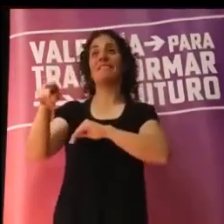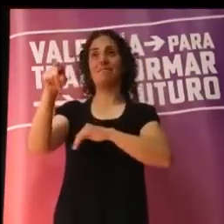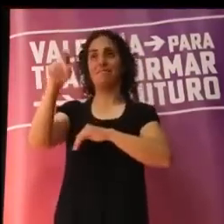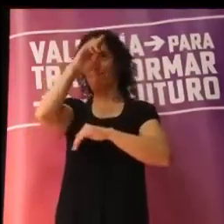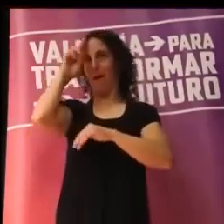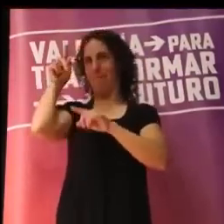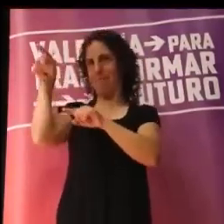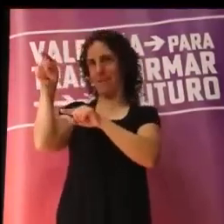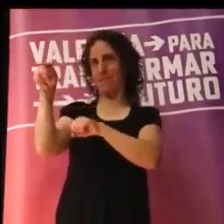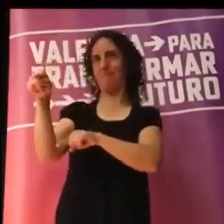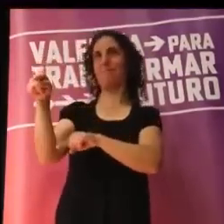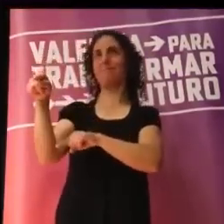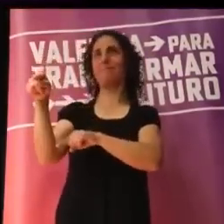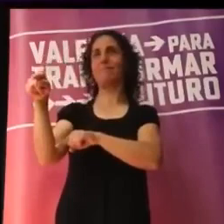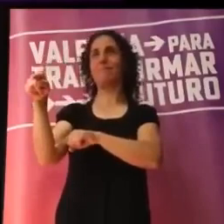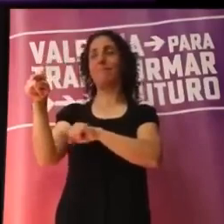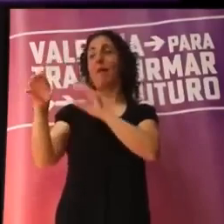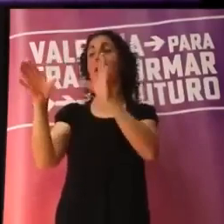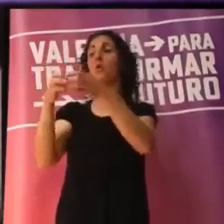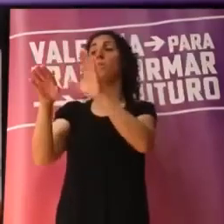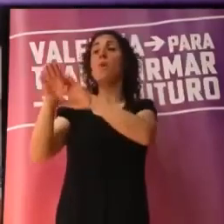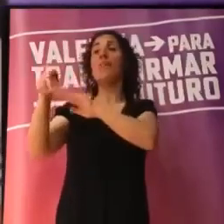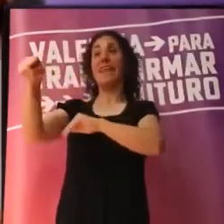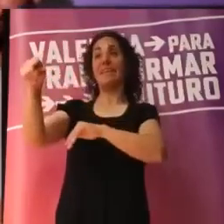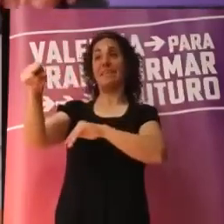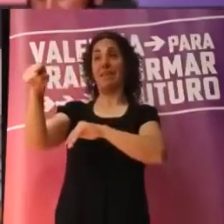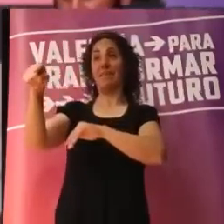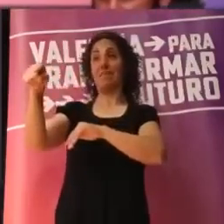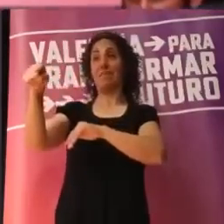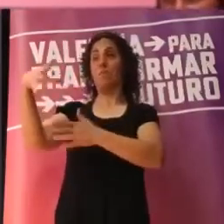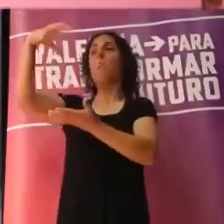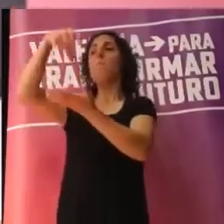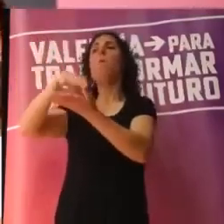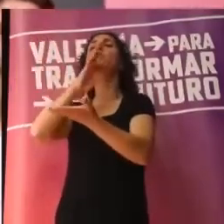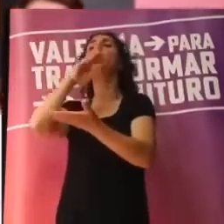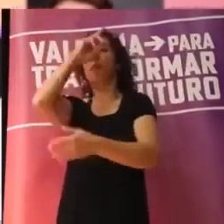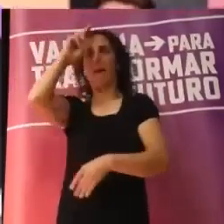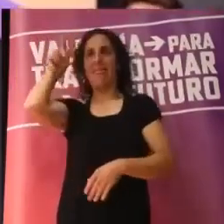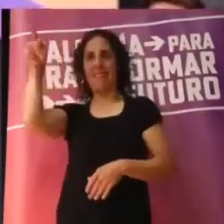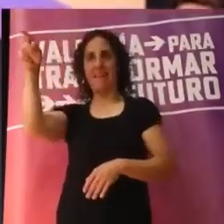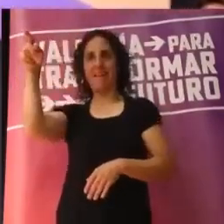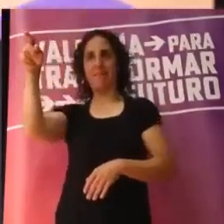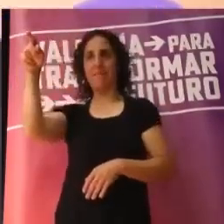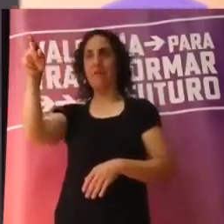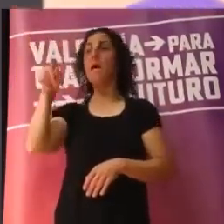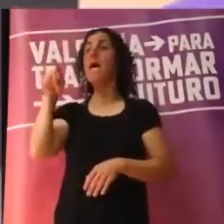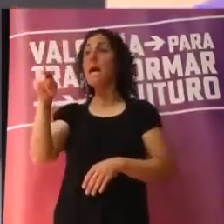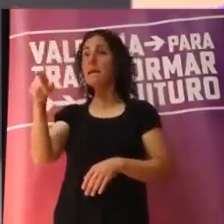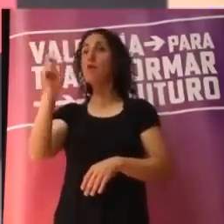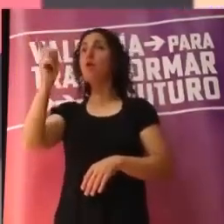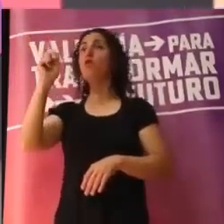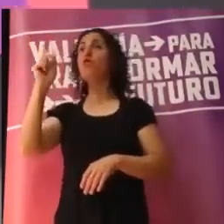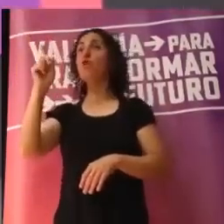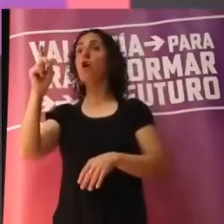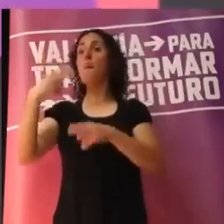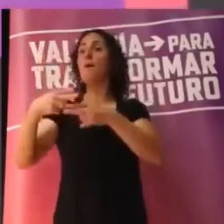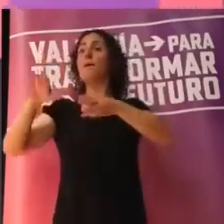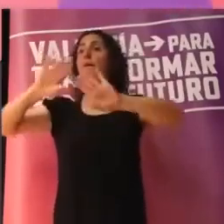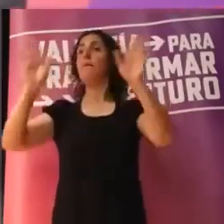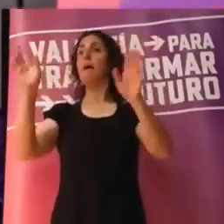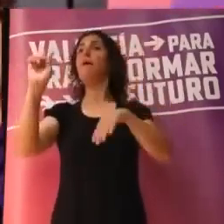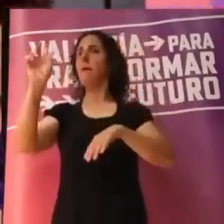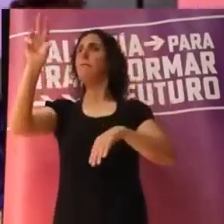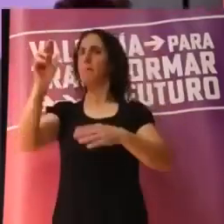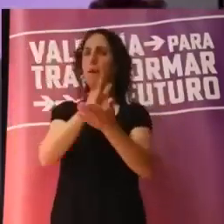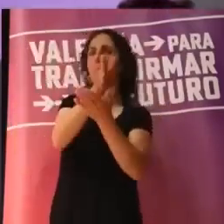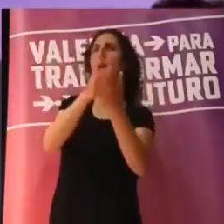Esa derecha, con sede en Madrid, que no solamente es una derecha política, es una derecha mediática, porque los grandes medios de comunicación que se ven en todo el